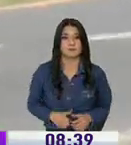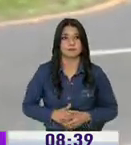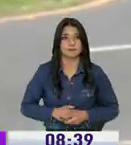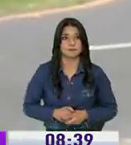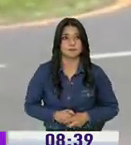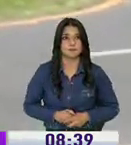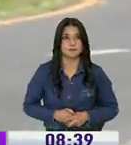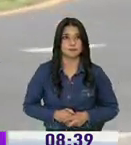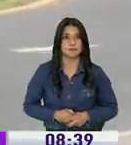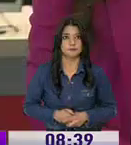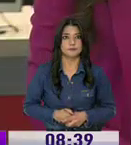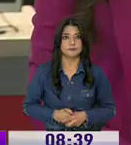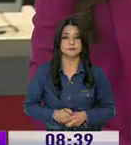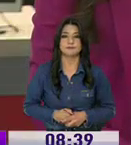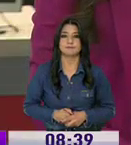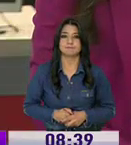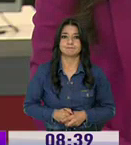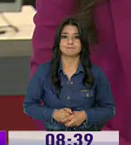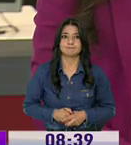Jorge Escobar.